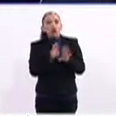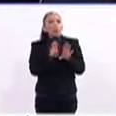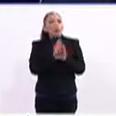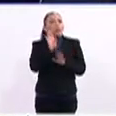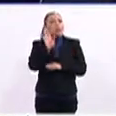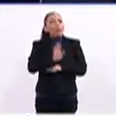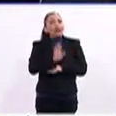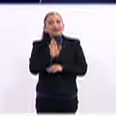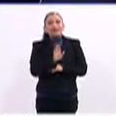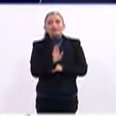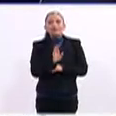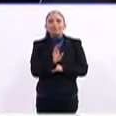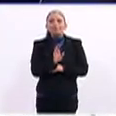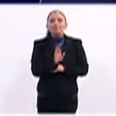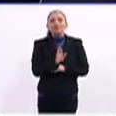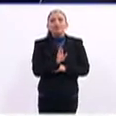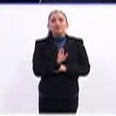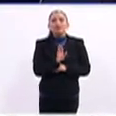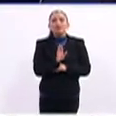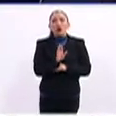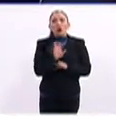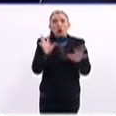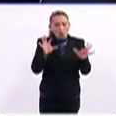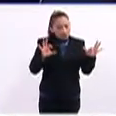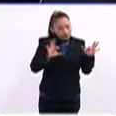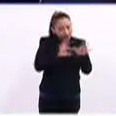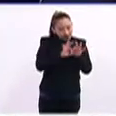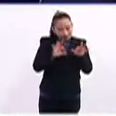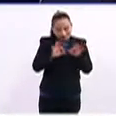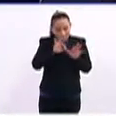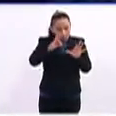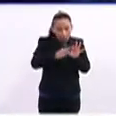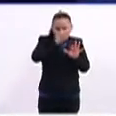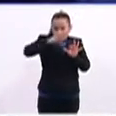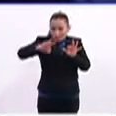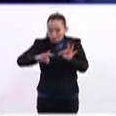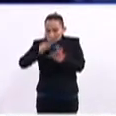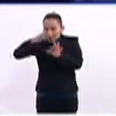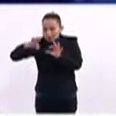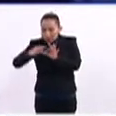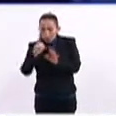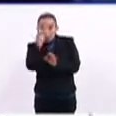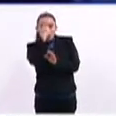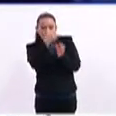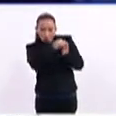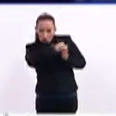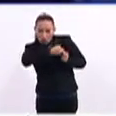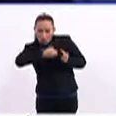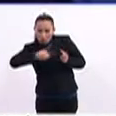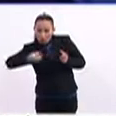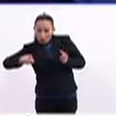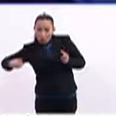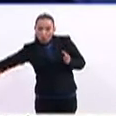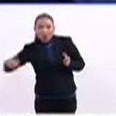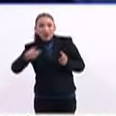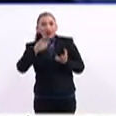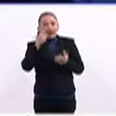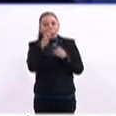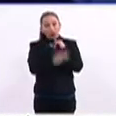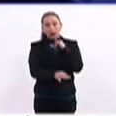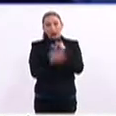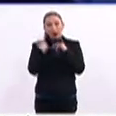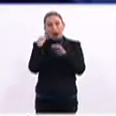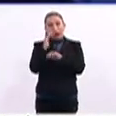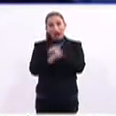especie de surcir todos esos momentos en una sola pieza, que